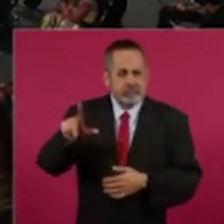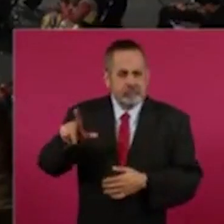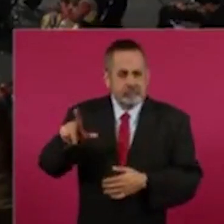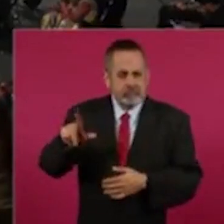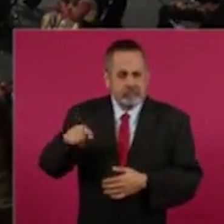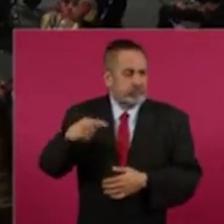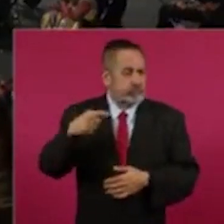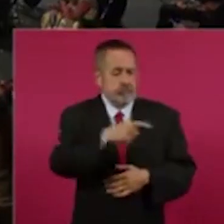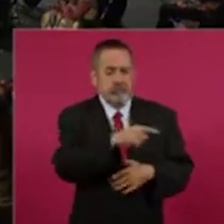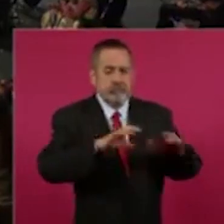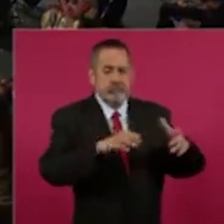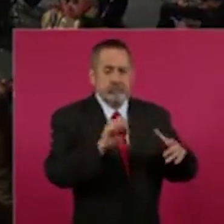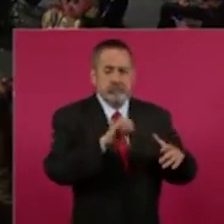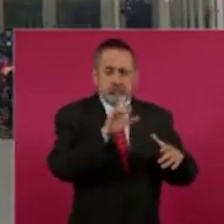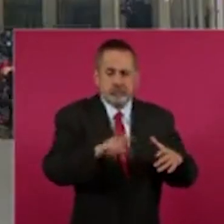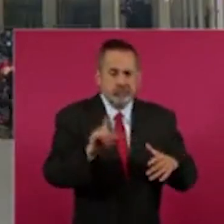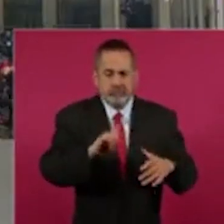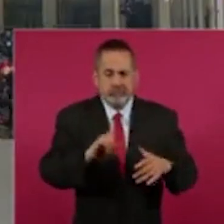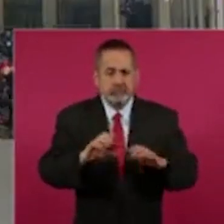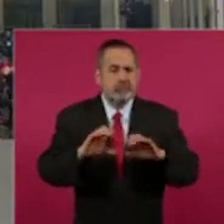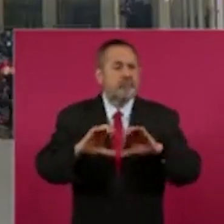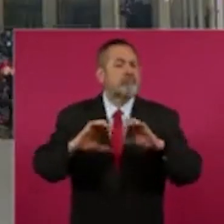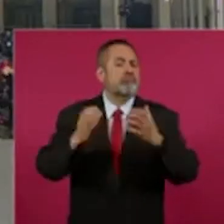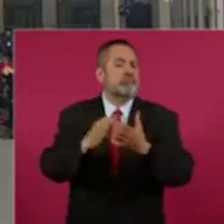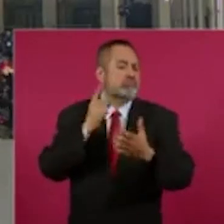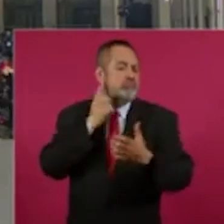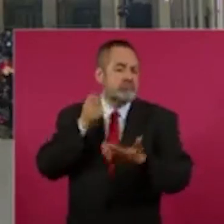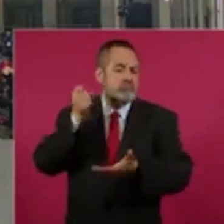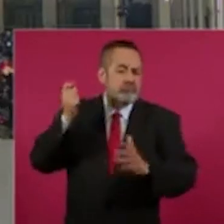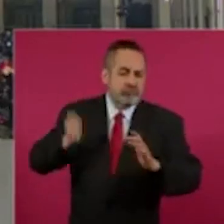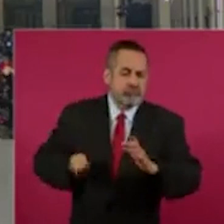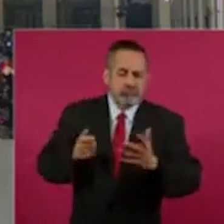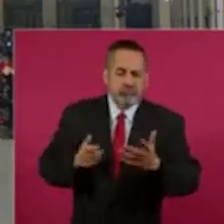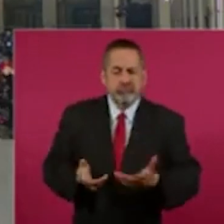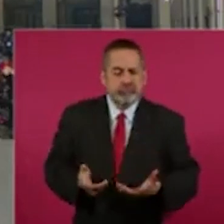Y no fue la Corte, fue el Congreso.